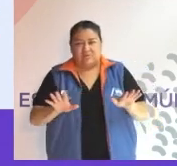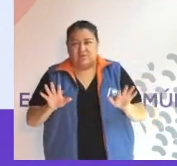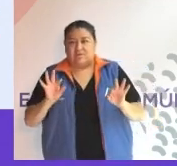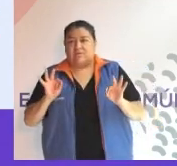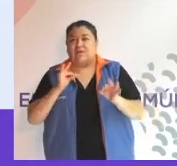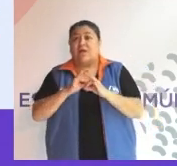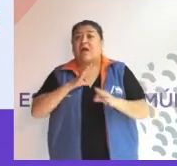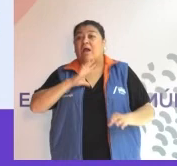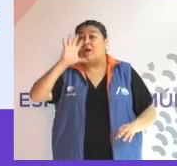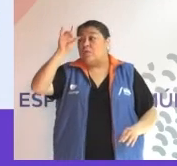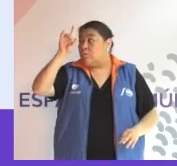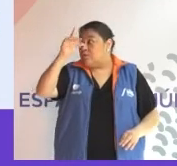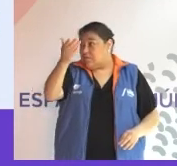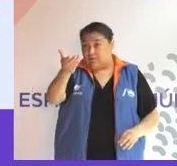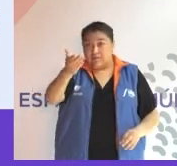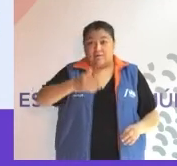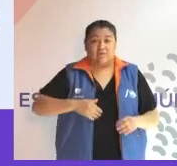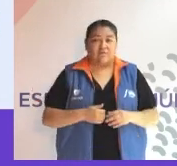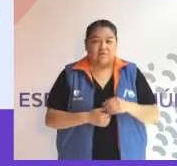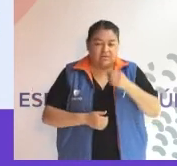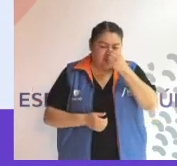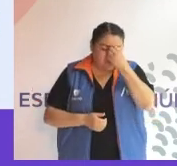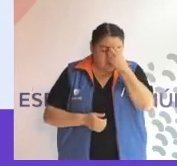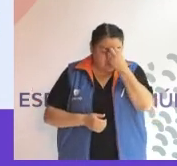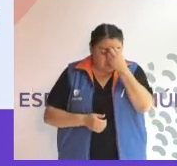Acá teníamos una.